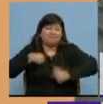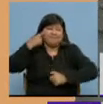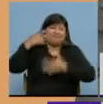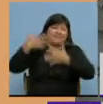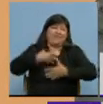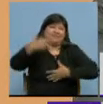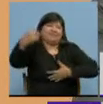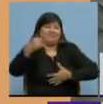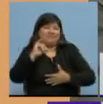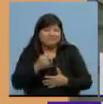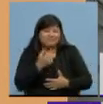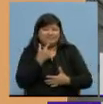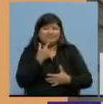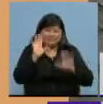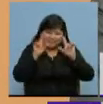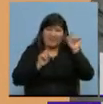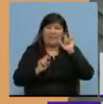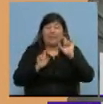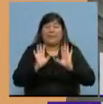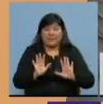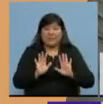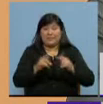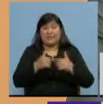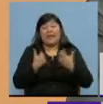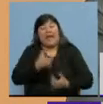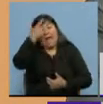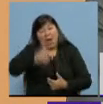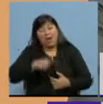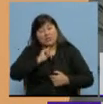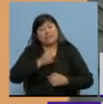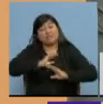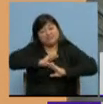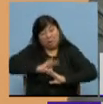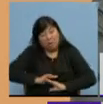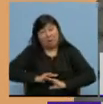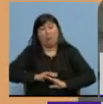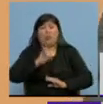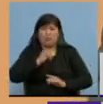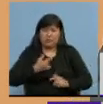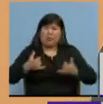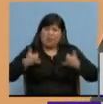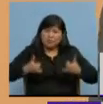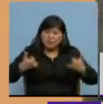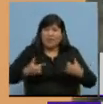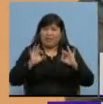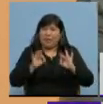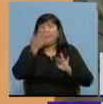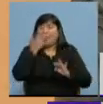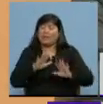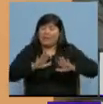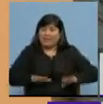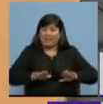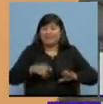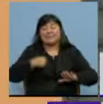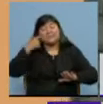donde estoy contento, me gusta y bueno... No sé, en algún momento alguna carrera tradicional, si sale, la analizaré, pero